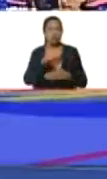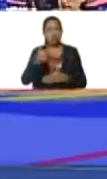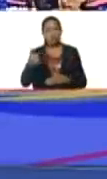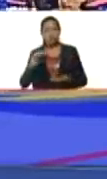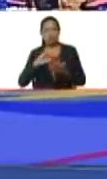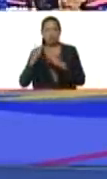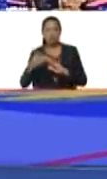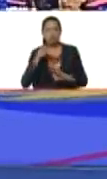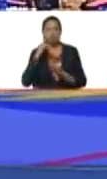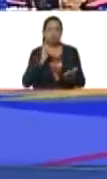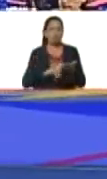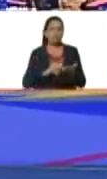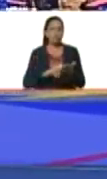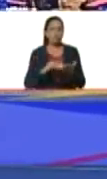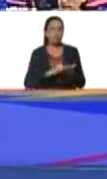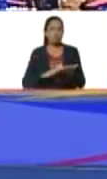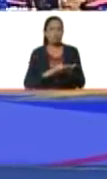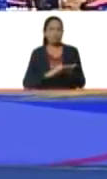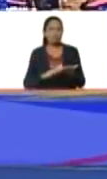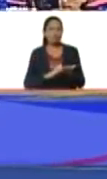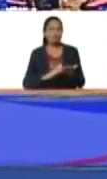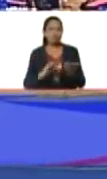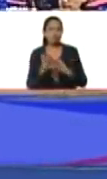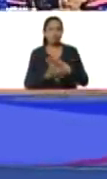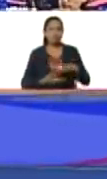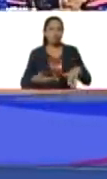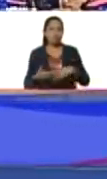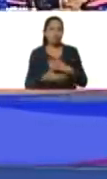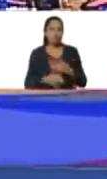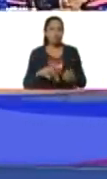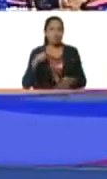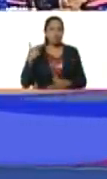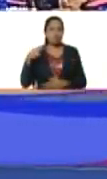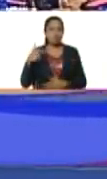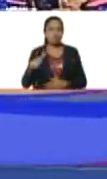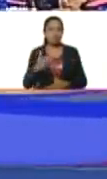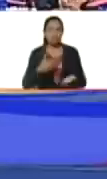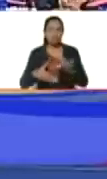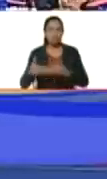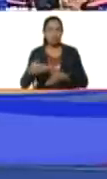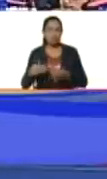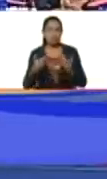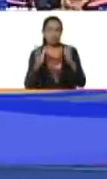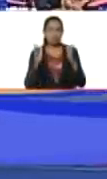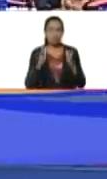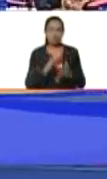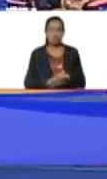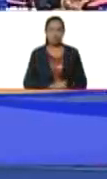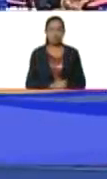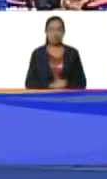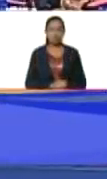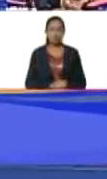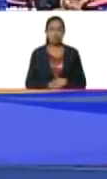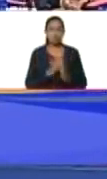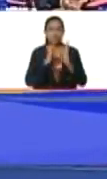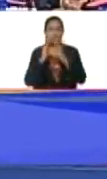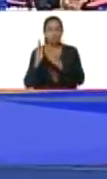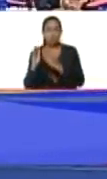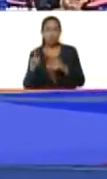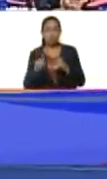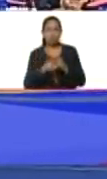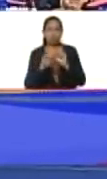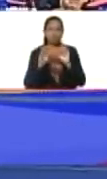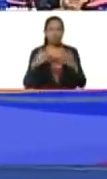de verdad. La solución de los problemas de transporte, de servicio público, de distribución,